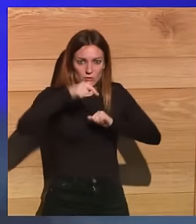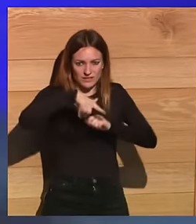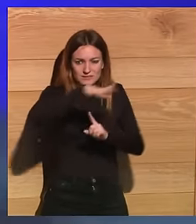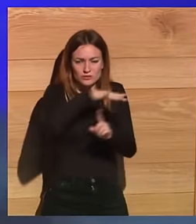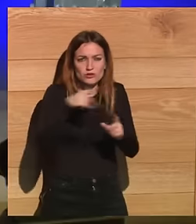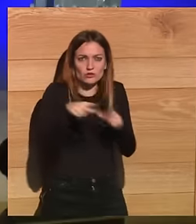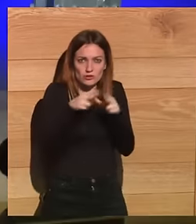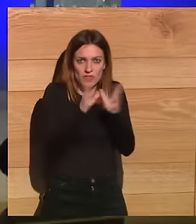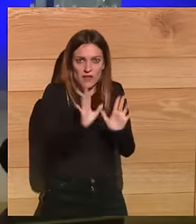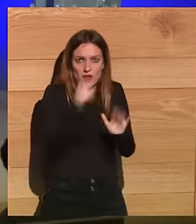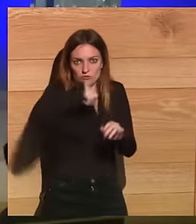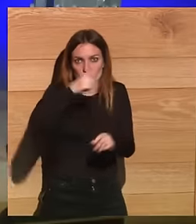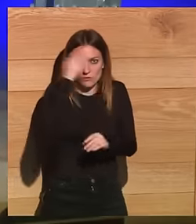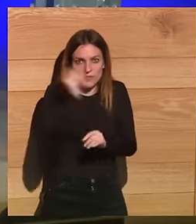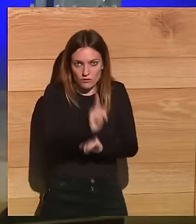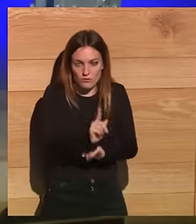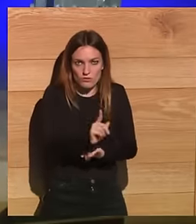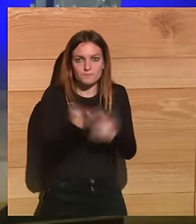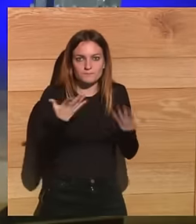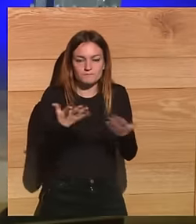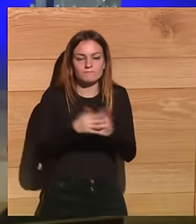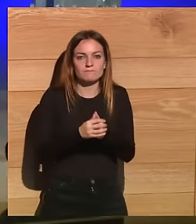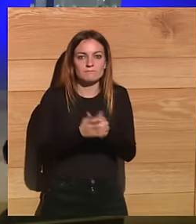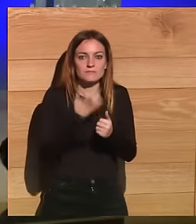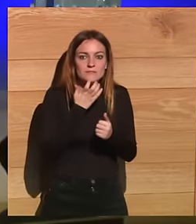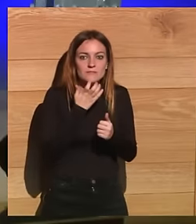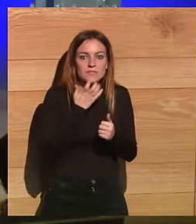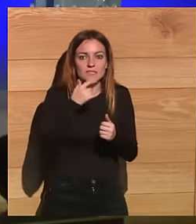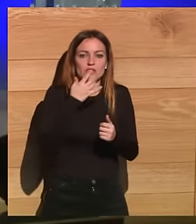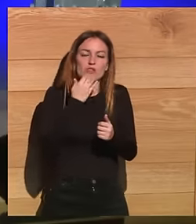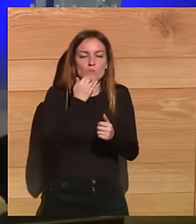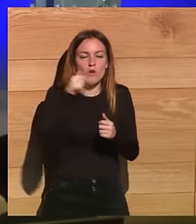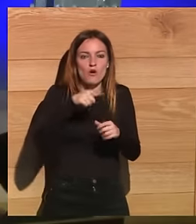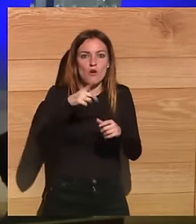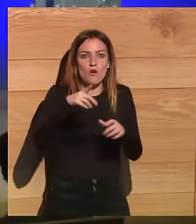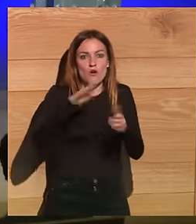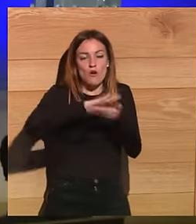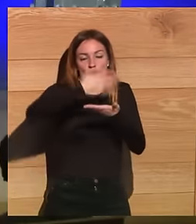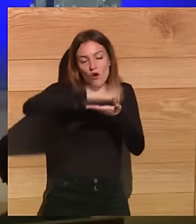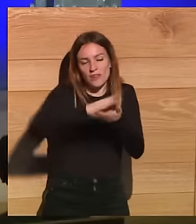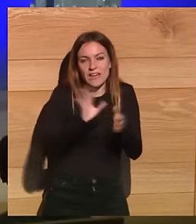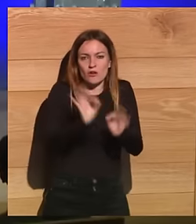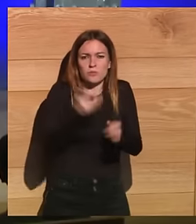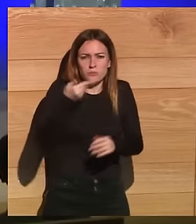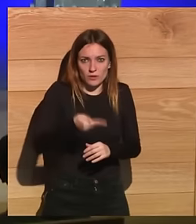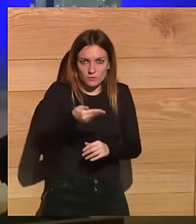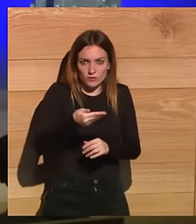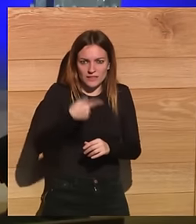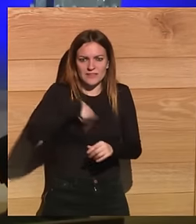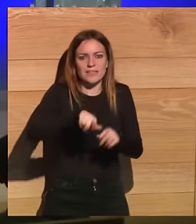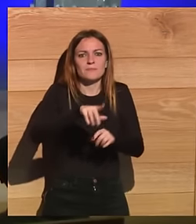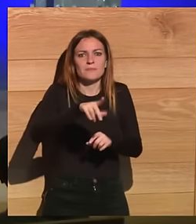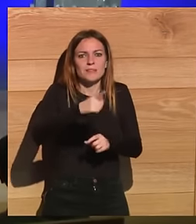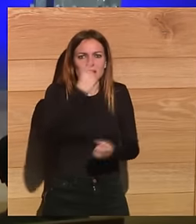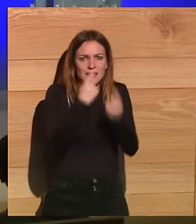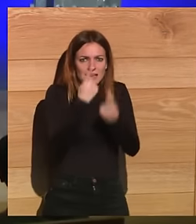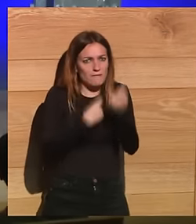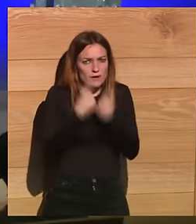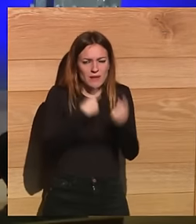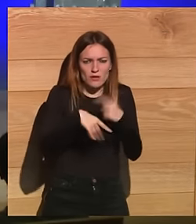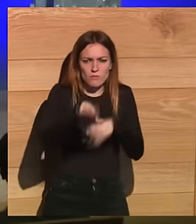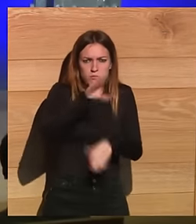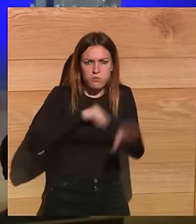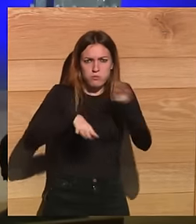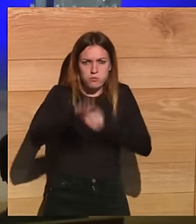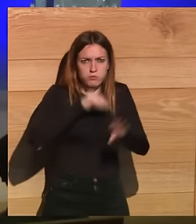tenemos que olvidar esto, ¿de acuerdo? Es como que tenemos el mejor superordenador. El niño está extrayendo datos constantemente, de manera